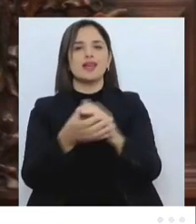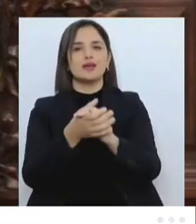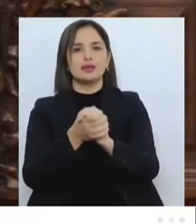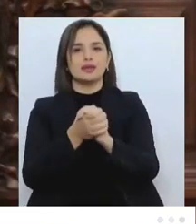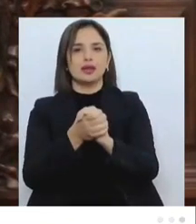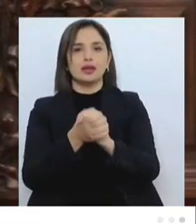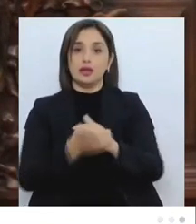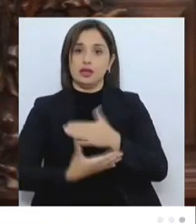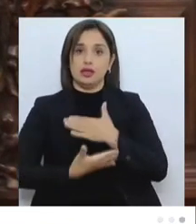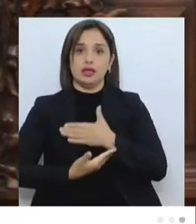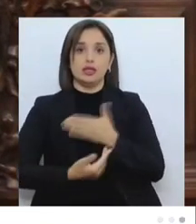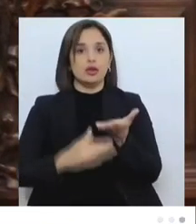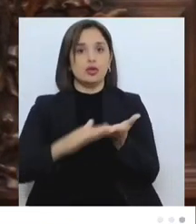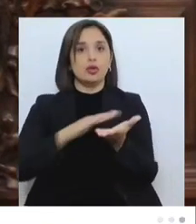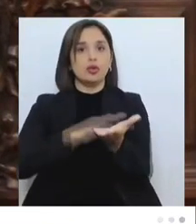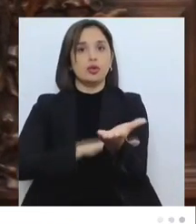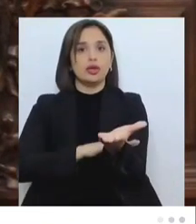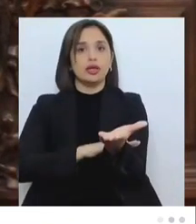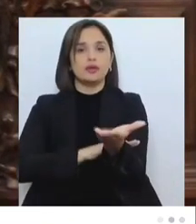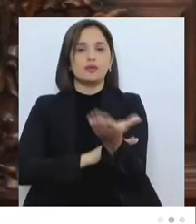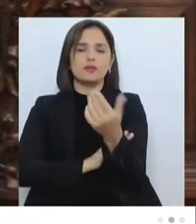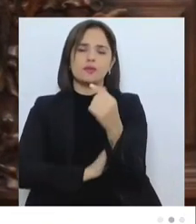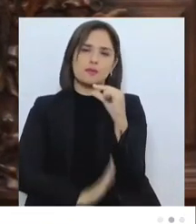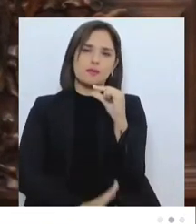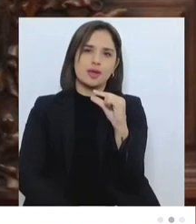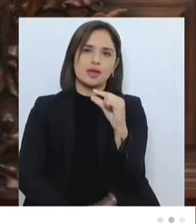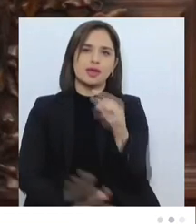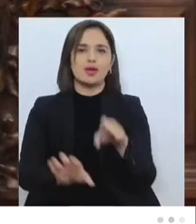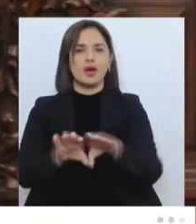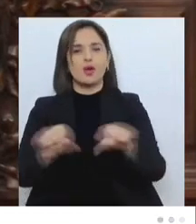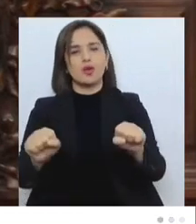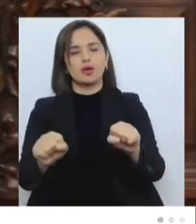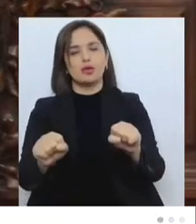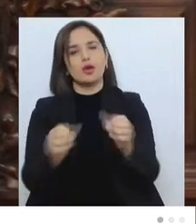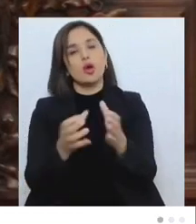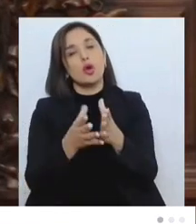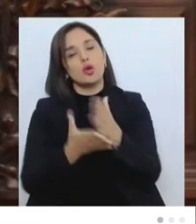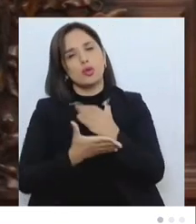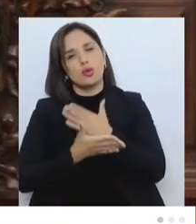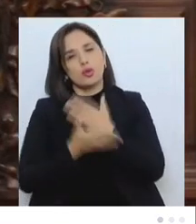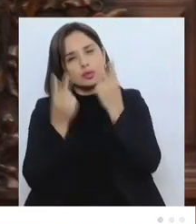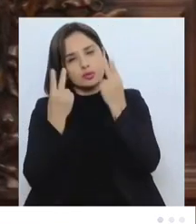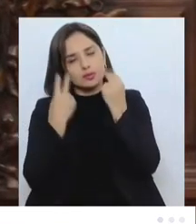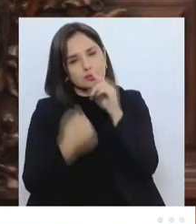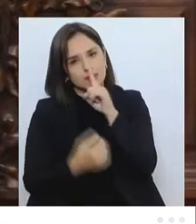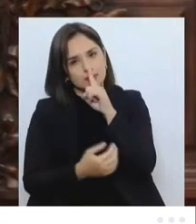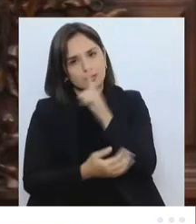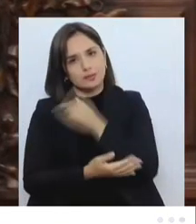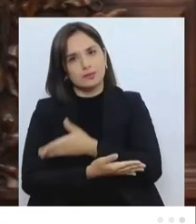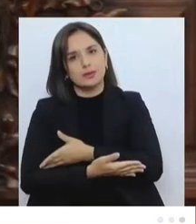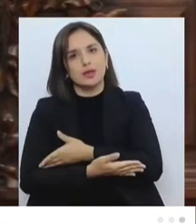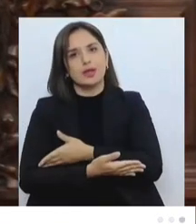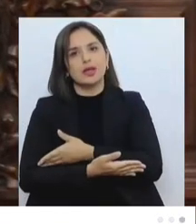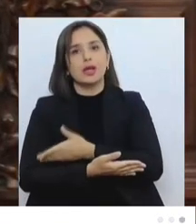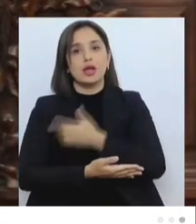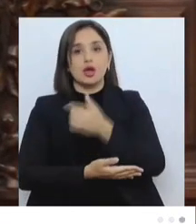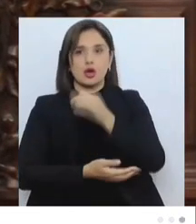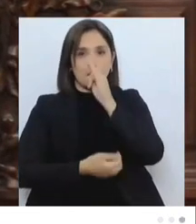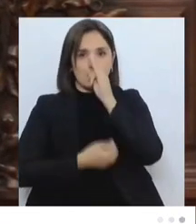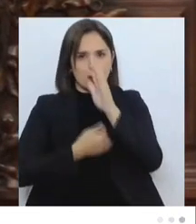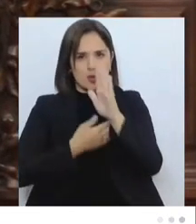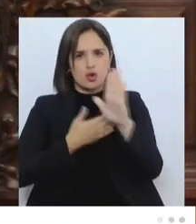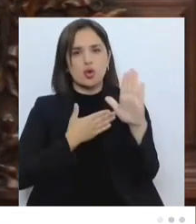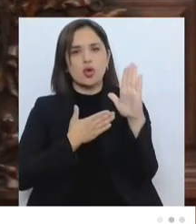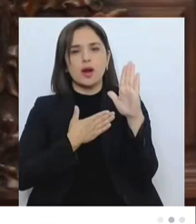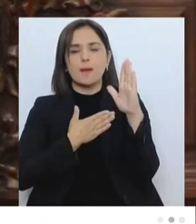proponerles un pequeño acuerdo con mucha humildad. En el momento de jurar, pensemos